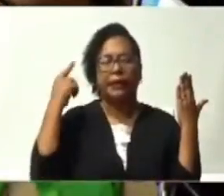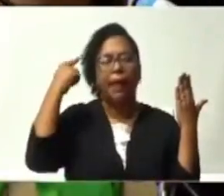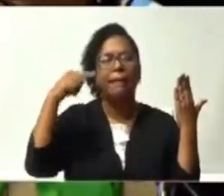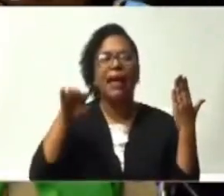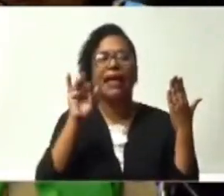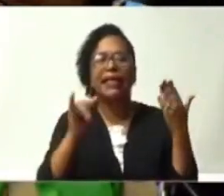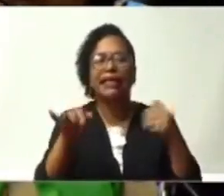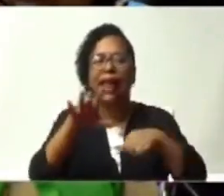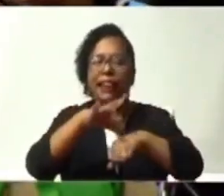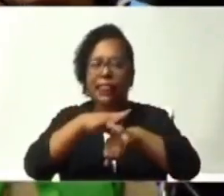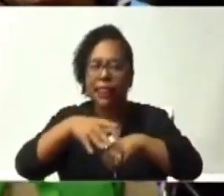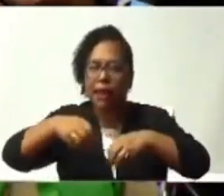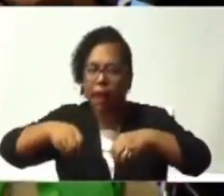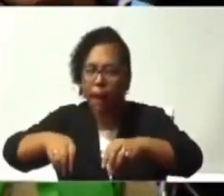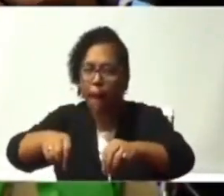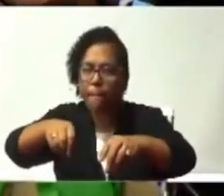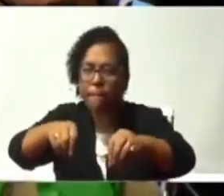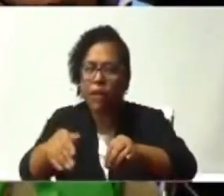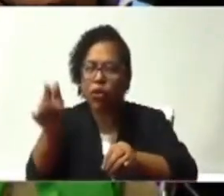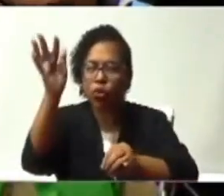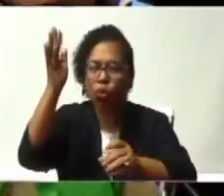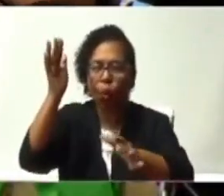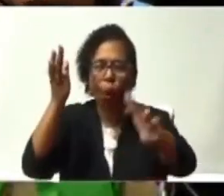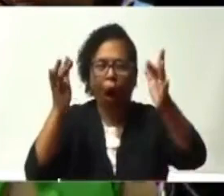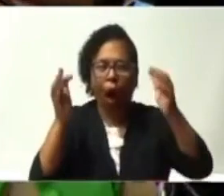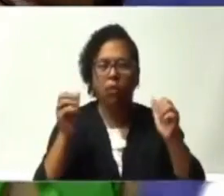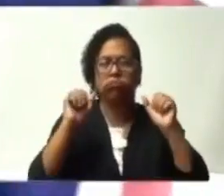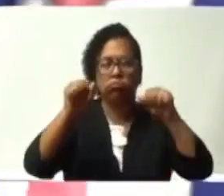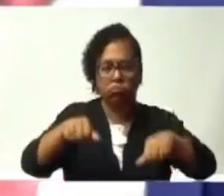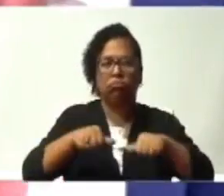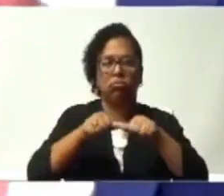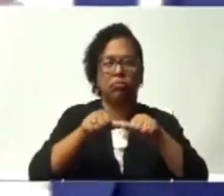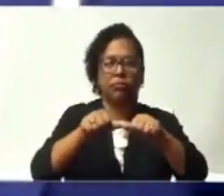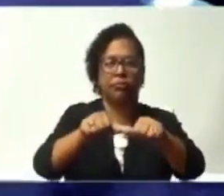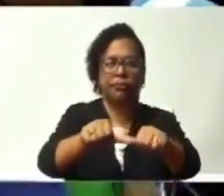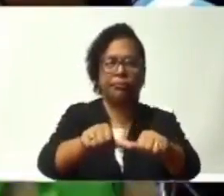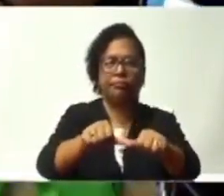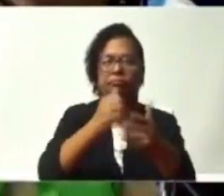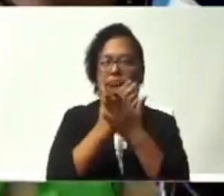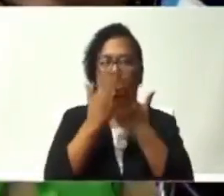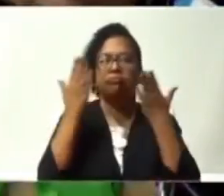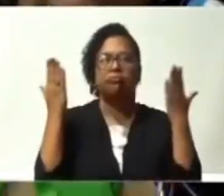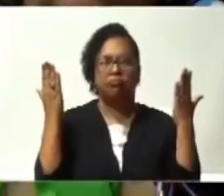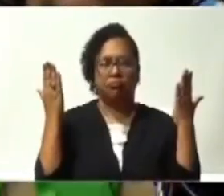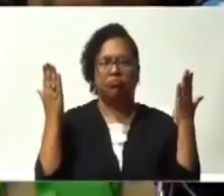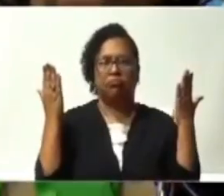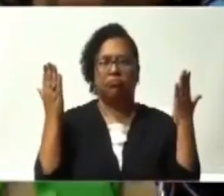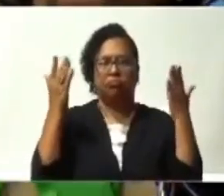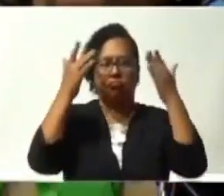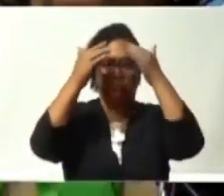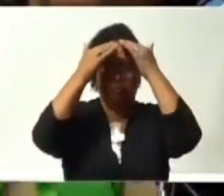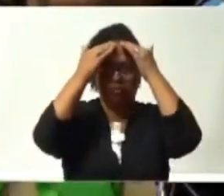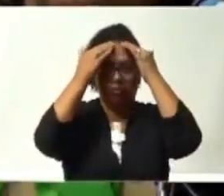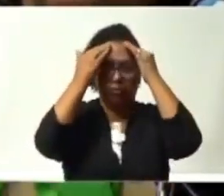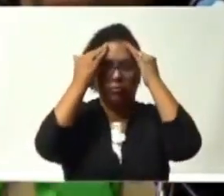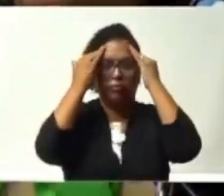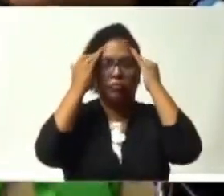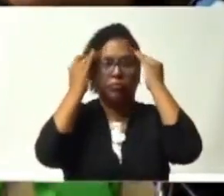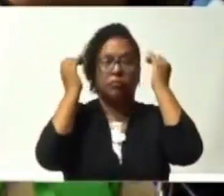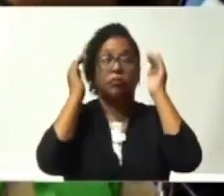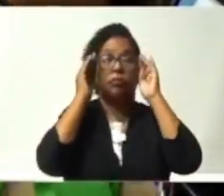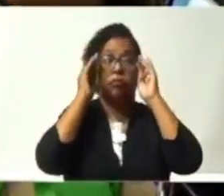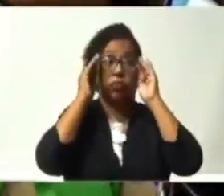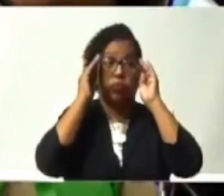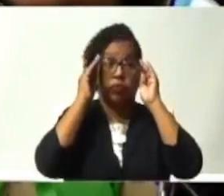la posterioridad en nuestro país. Entonces, no va a afectar en nada